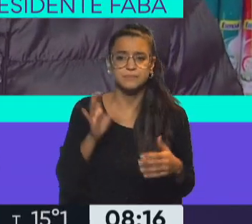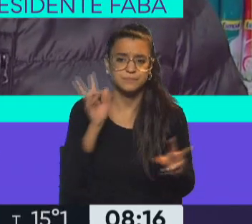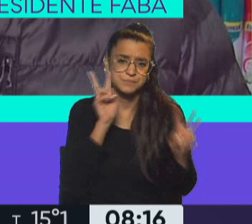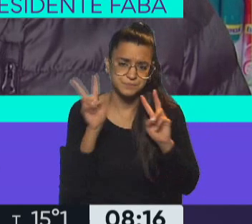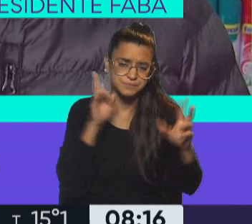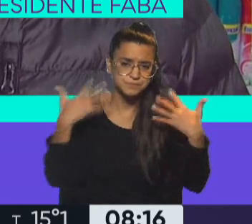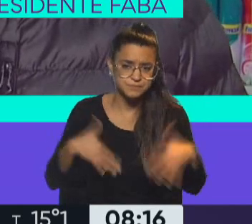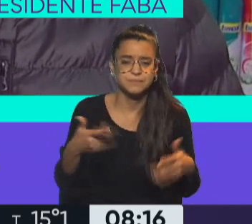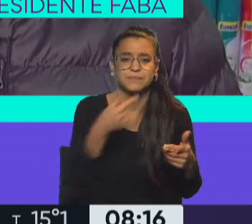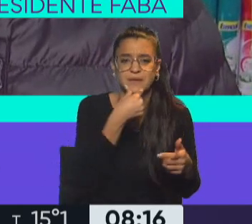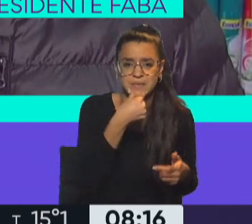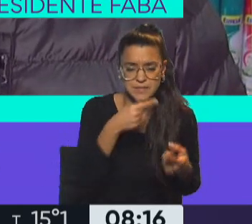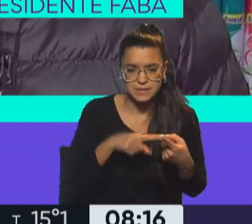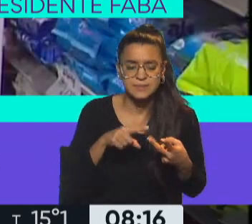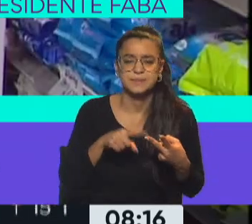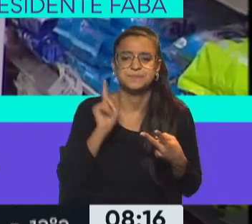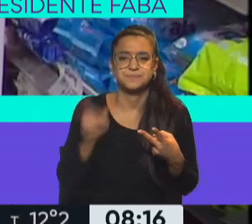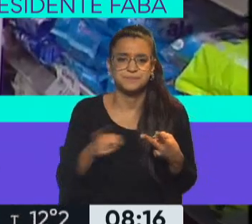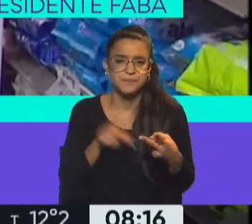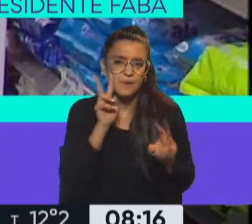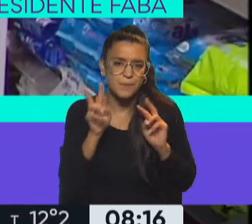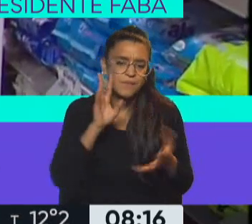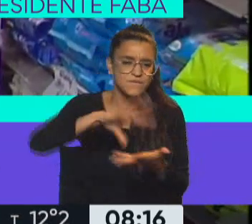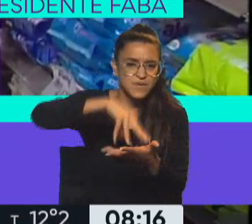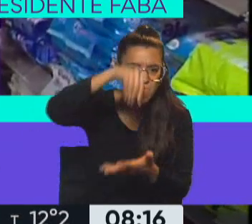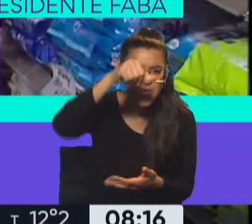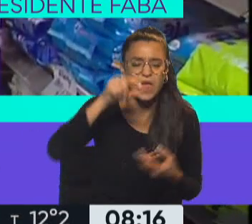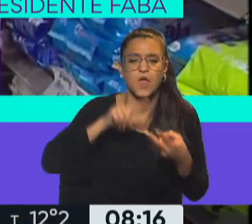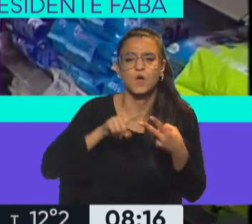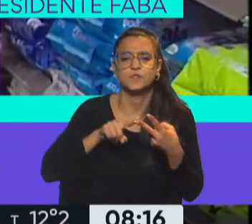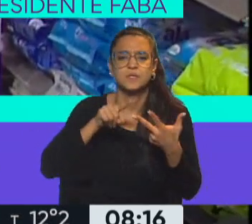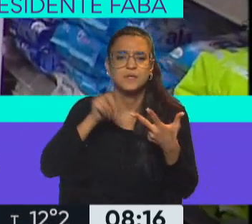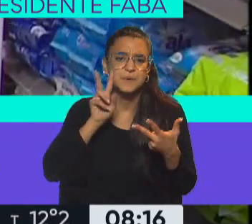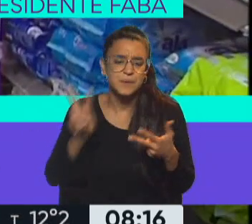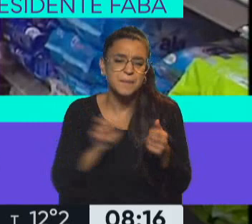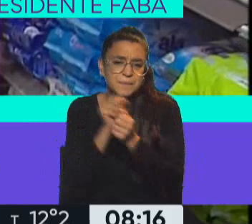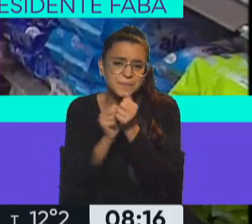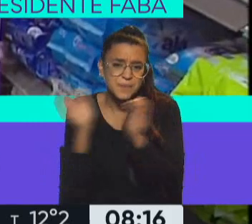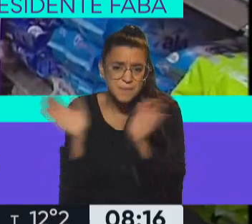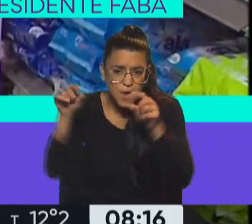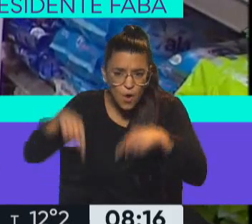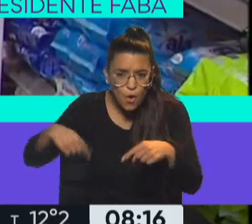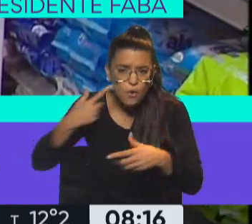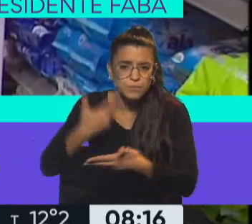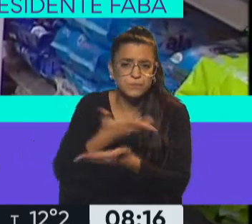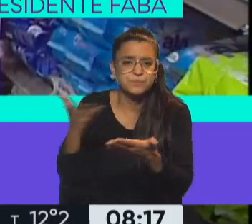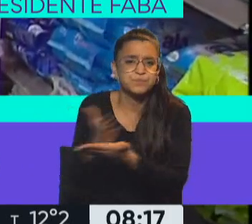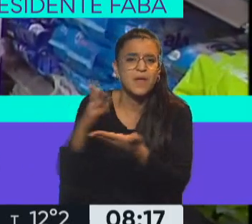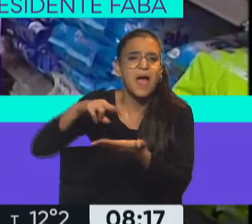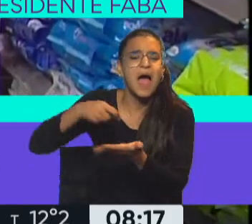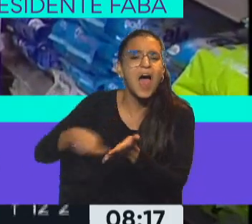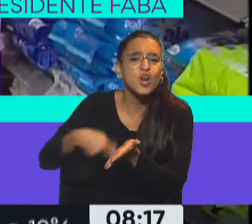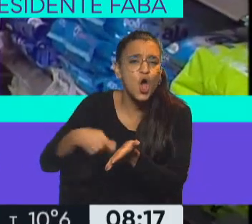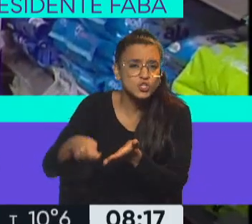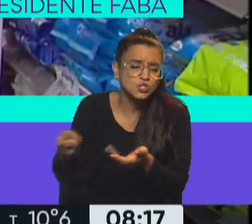ve en las galletitas y esto es lo que se ve en los videos y esto es lo que se ve en las pymes que hoy están envasado arroz o sea